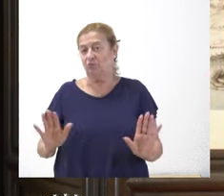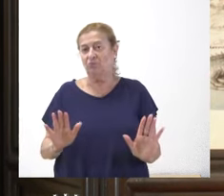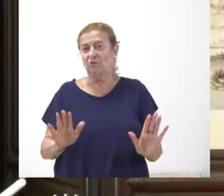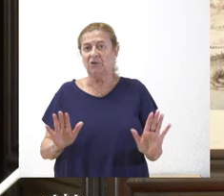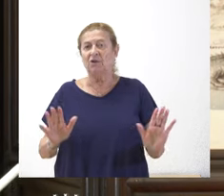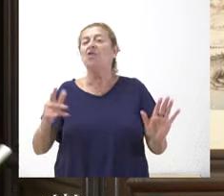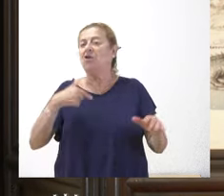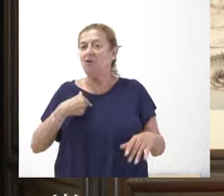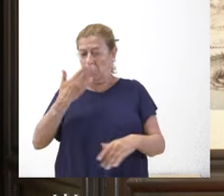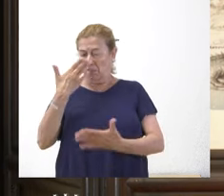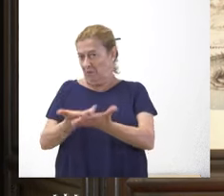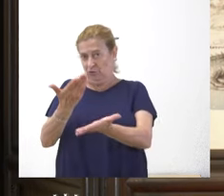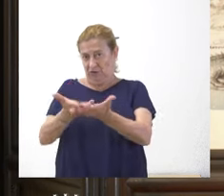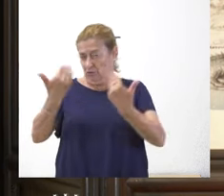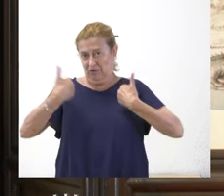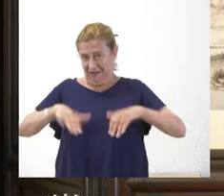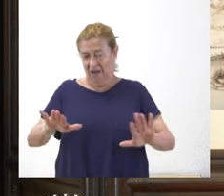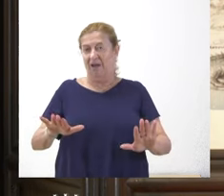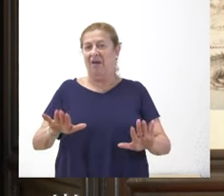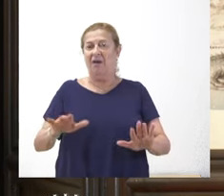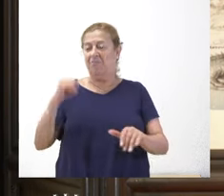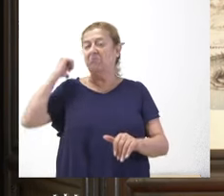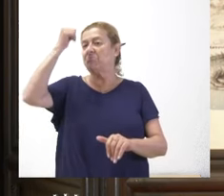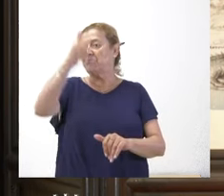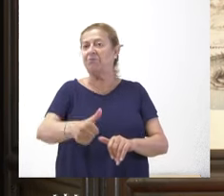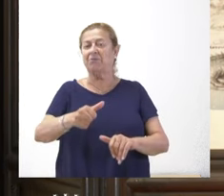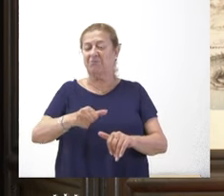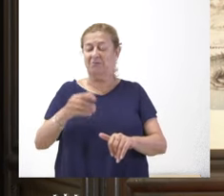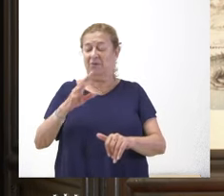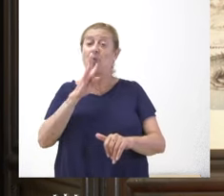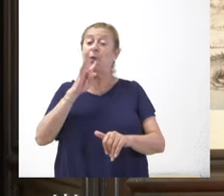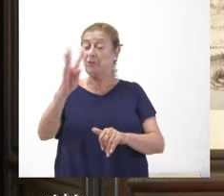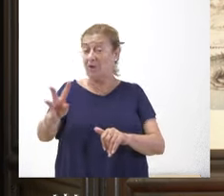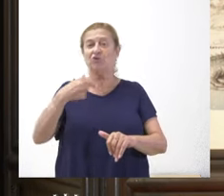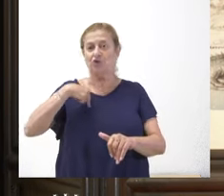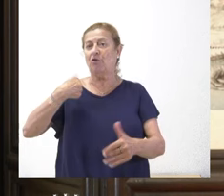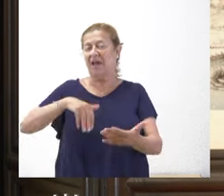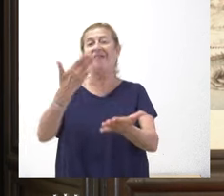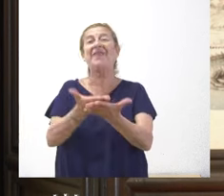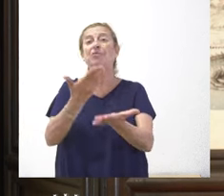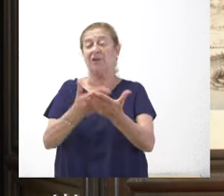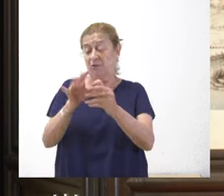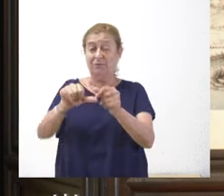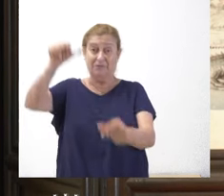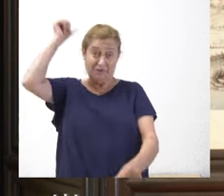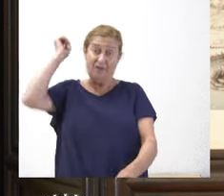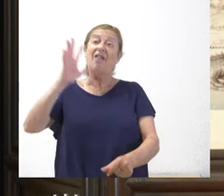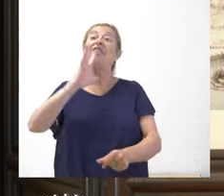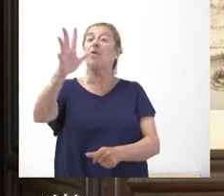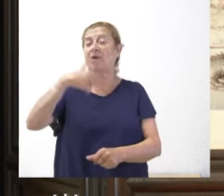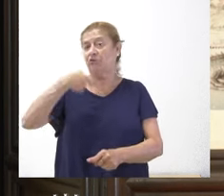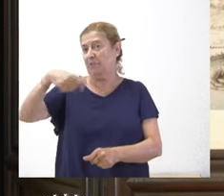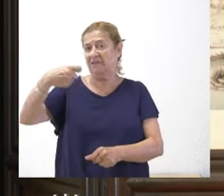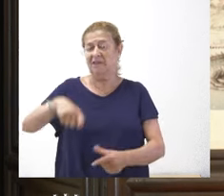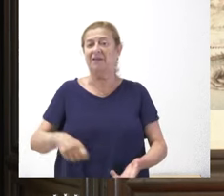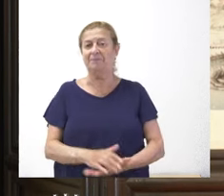lo hemos demostrado a lo largo de esta legislatura y yo lo he demostrado en los 5 años en los que he sido